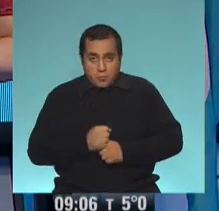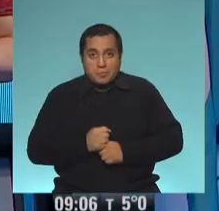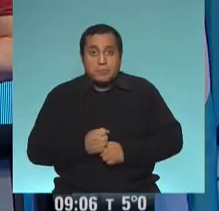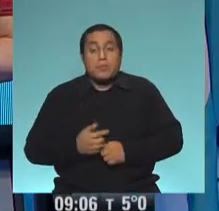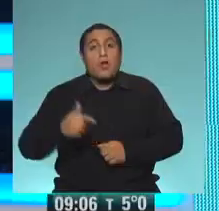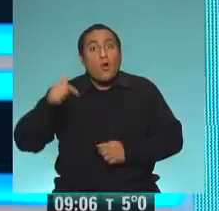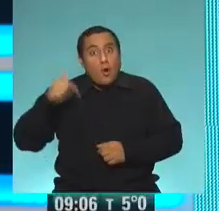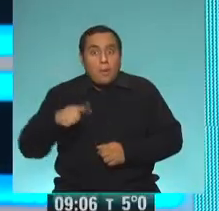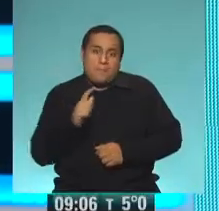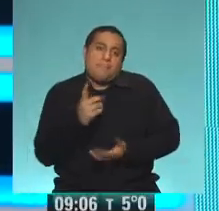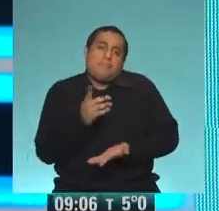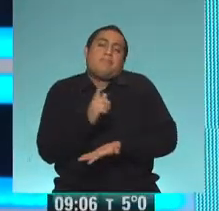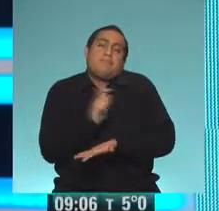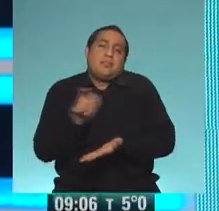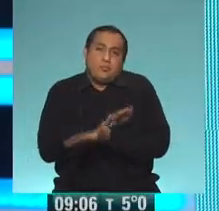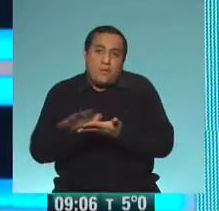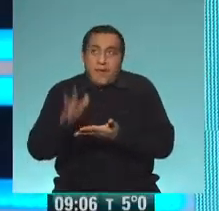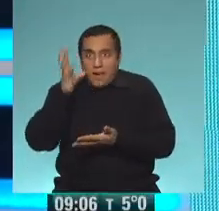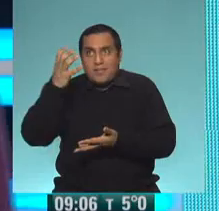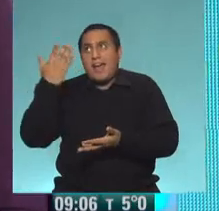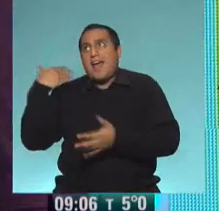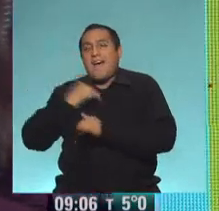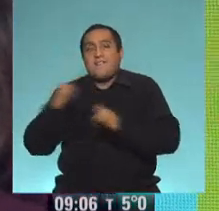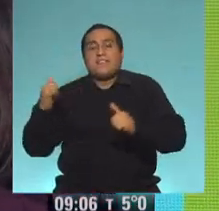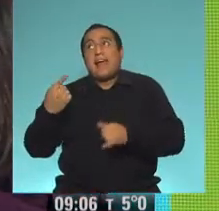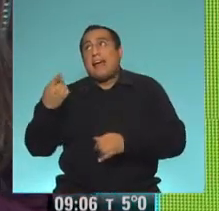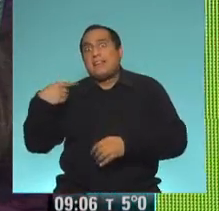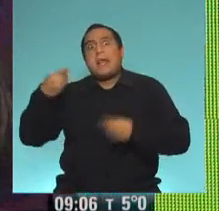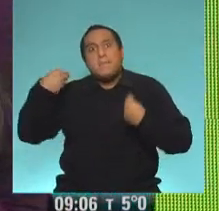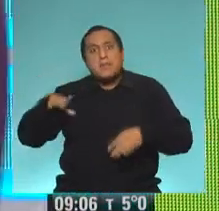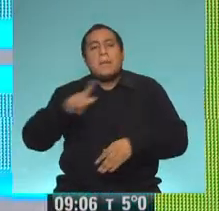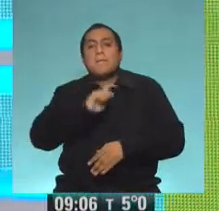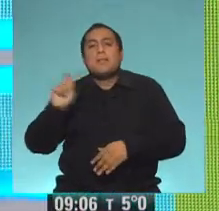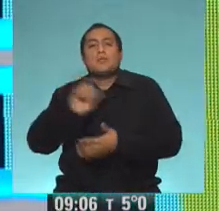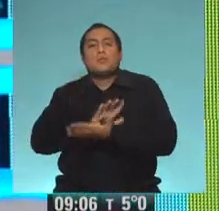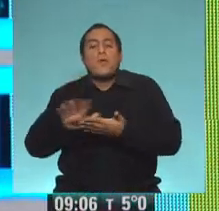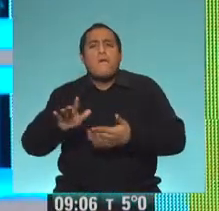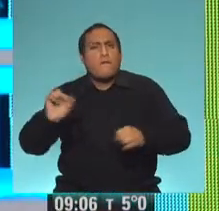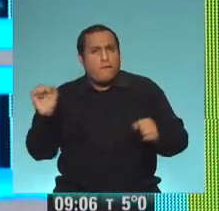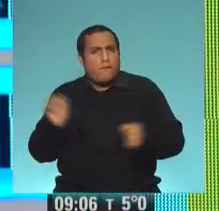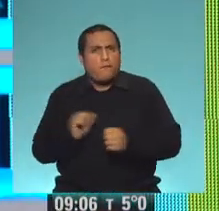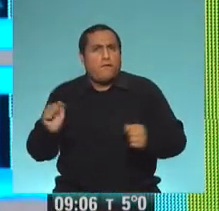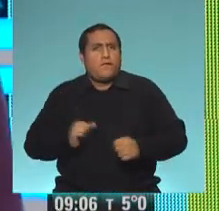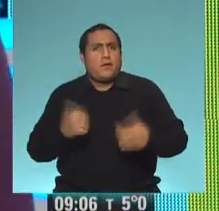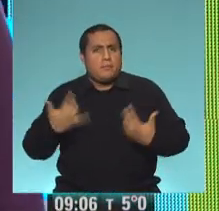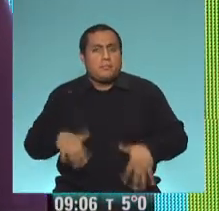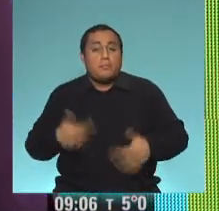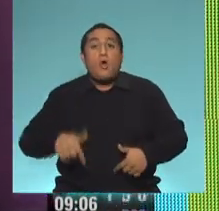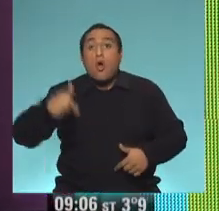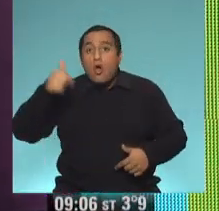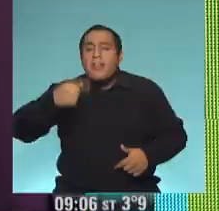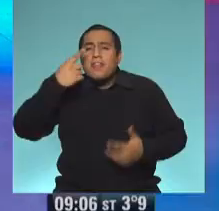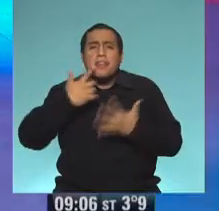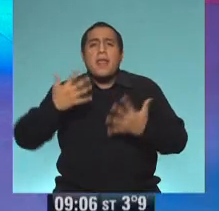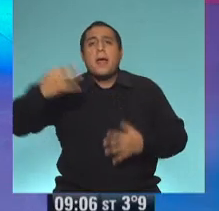Estamos estrenando mes. Sí. ¿Se acuerdan? Dijimos mes que empezaba mes nuevo, que empieza a ser más frío. Y hoy es un día